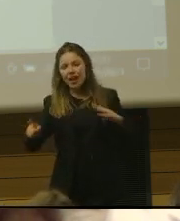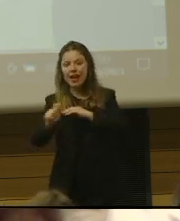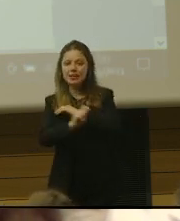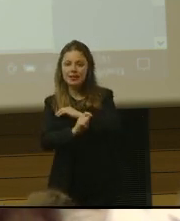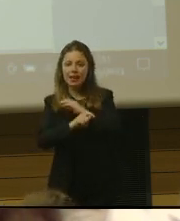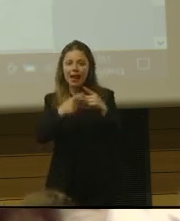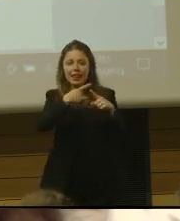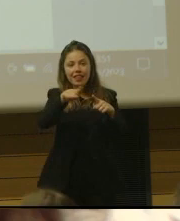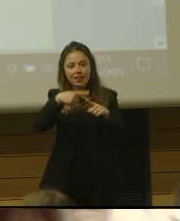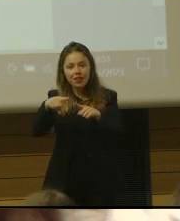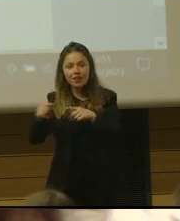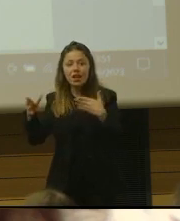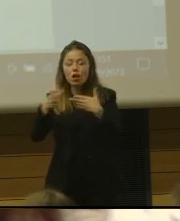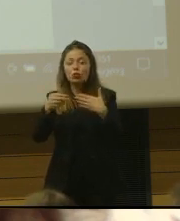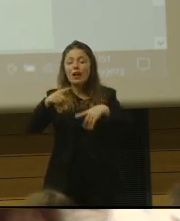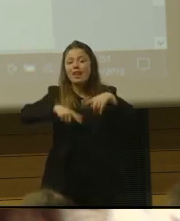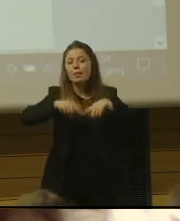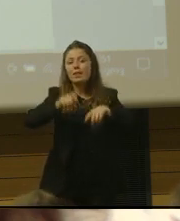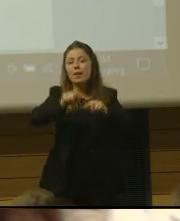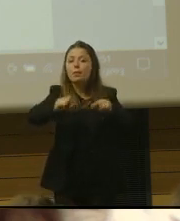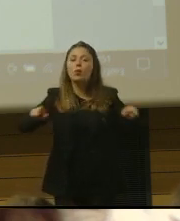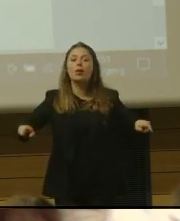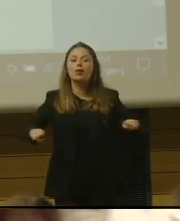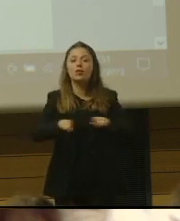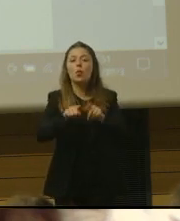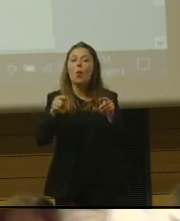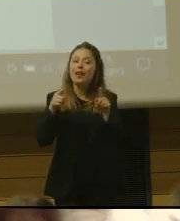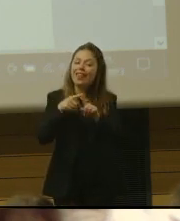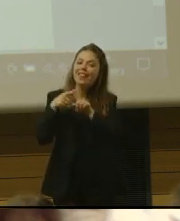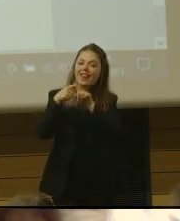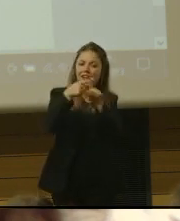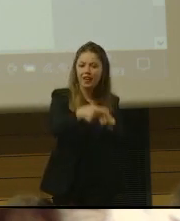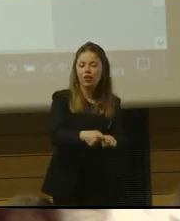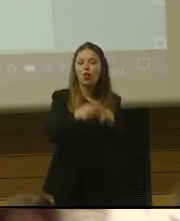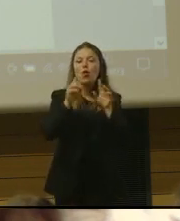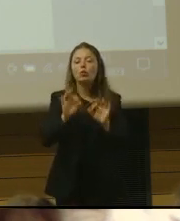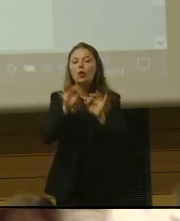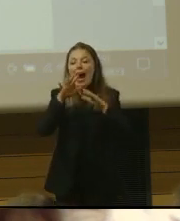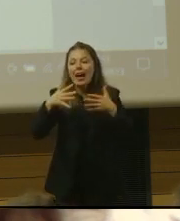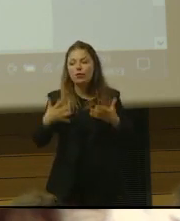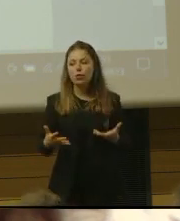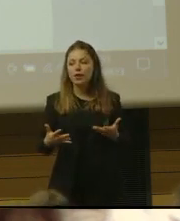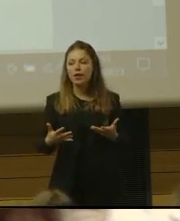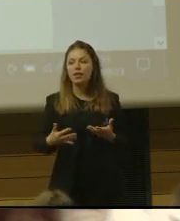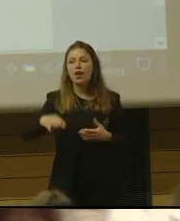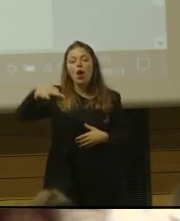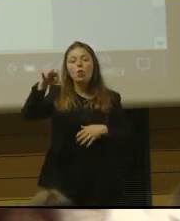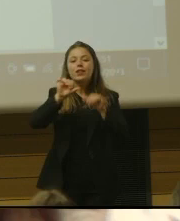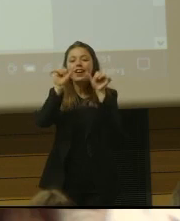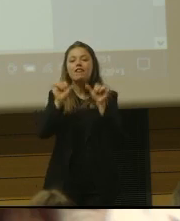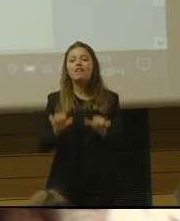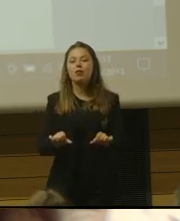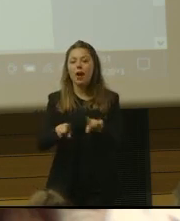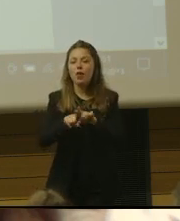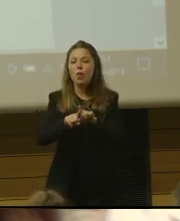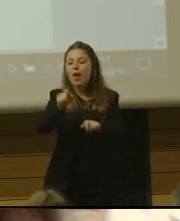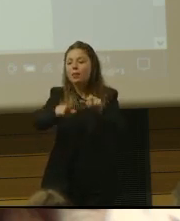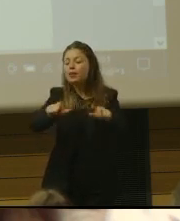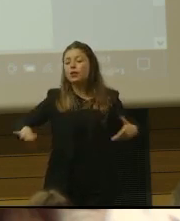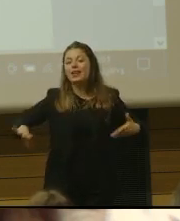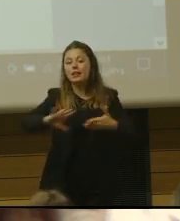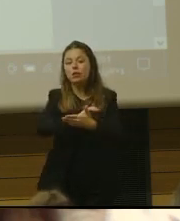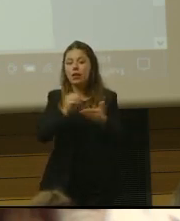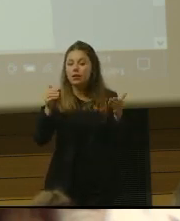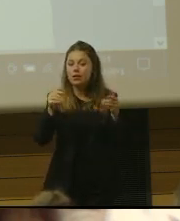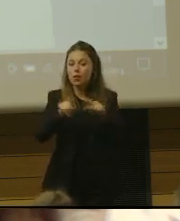tan diferentes que hay que utilizar dependiendo de la población a la que vayas dirigida, y que en la actualidad realmente la única manera que tenemos de llegar a todo el mundo